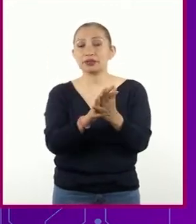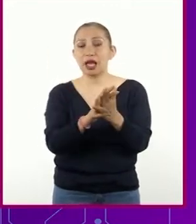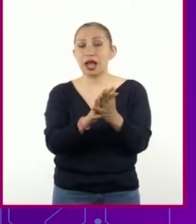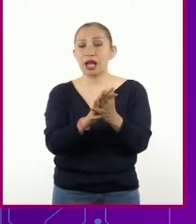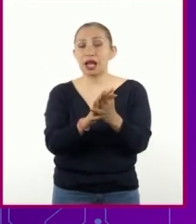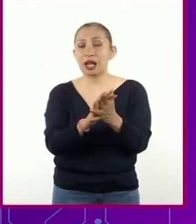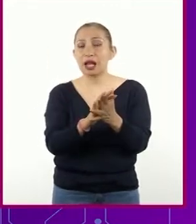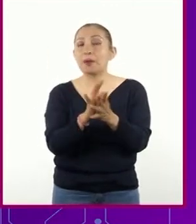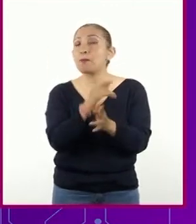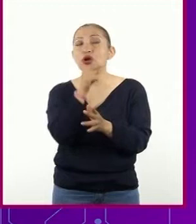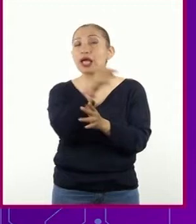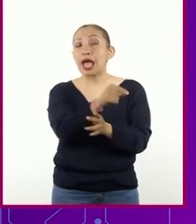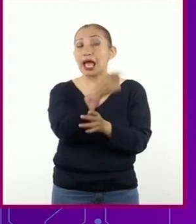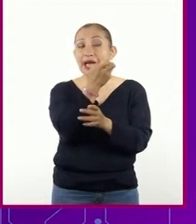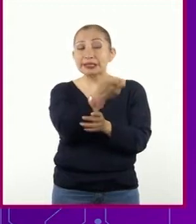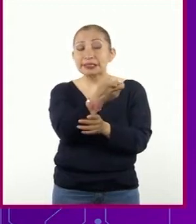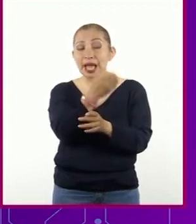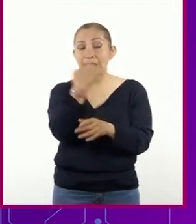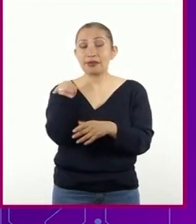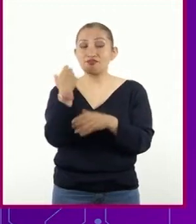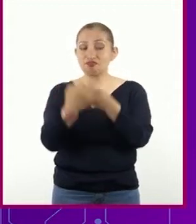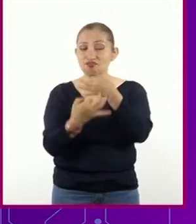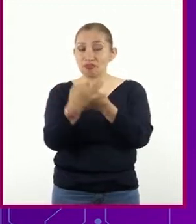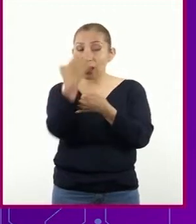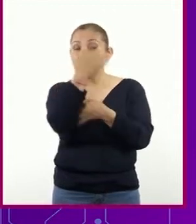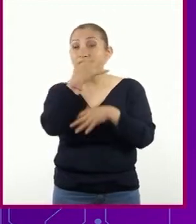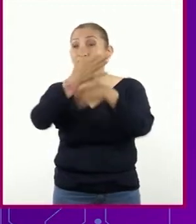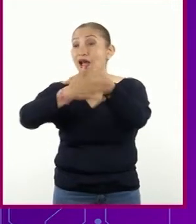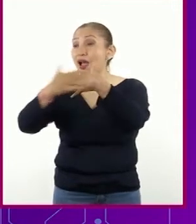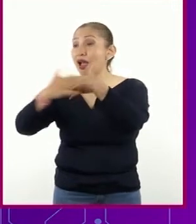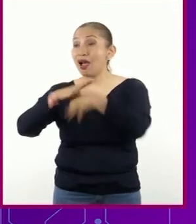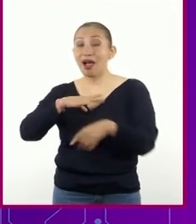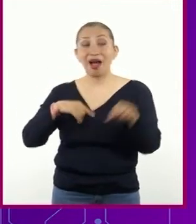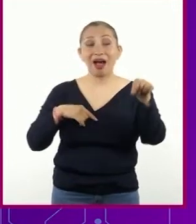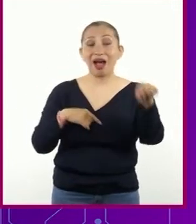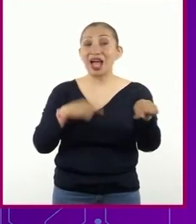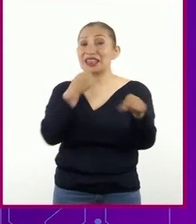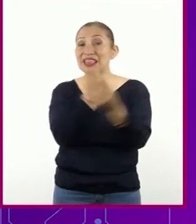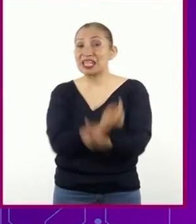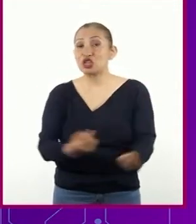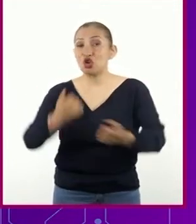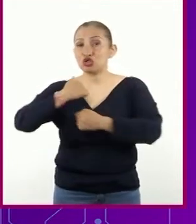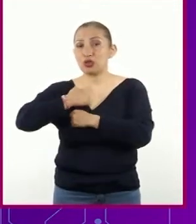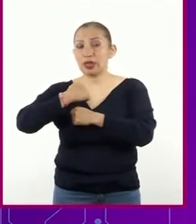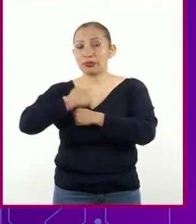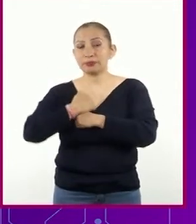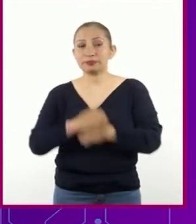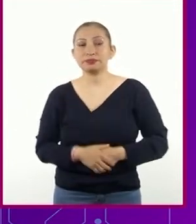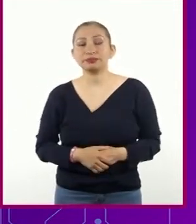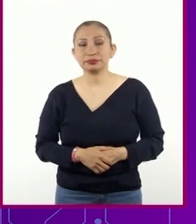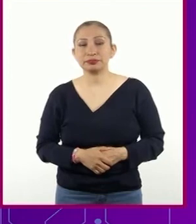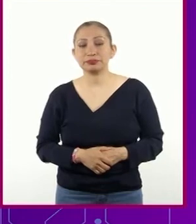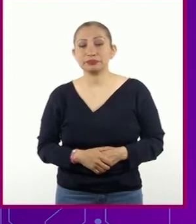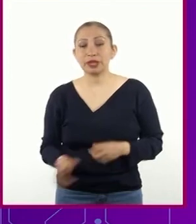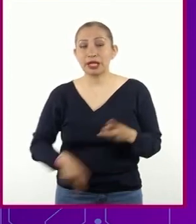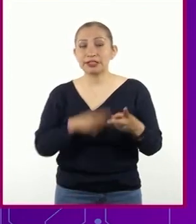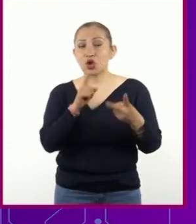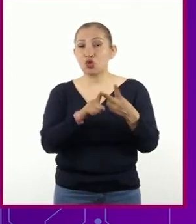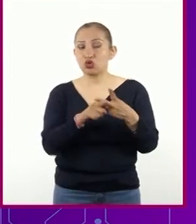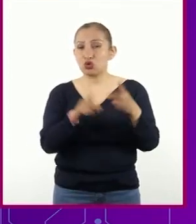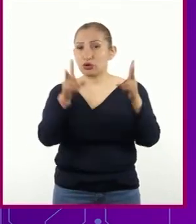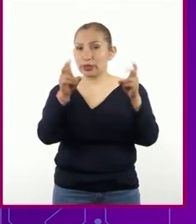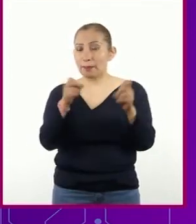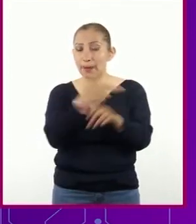La principal aportación de este caso fue alertar sobre la existencia de niños soldado. En el segundo caso,